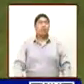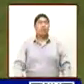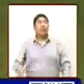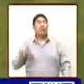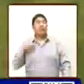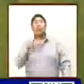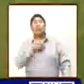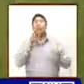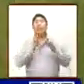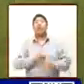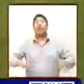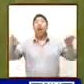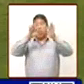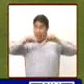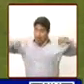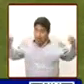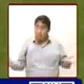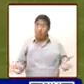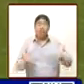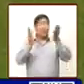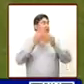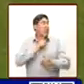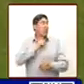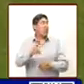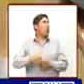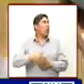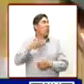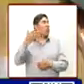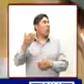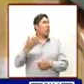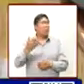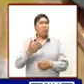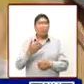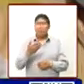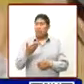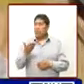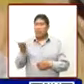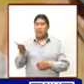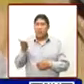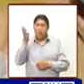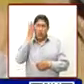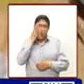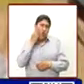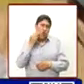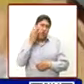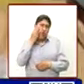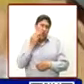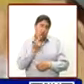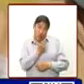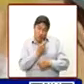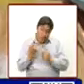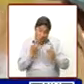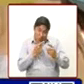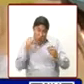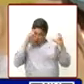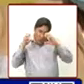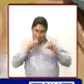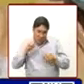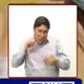Pero lo más importante es que hemos generado. Seguramente nuestros goleadores en cualquier rato la van a